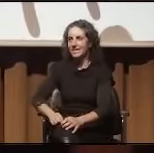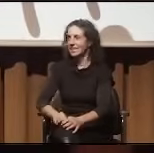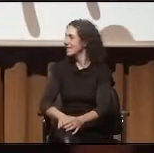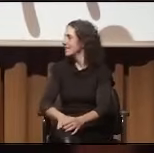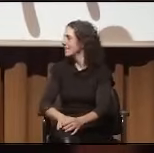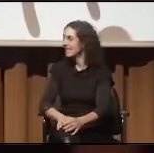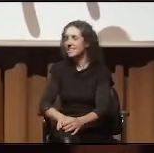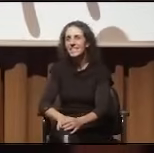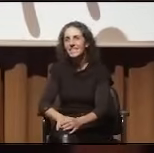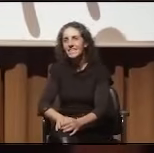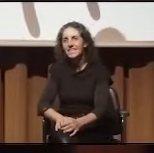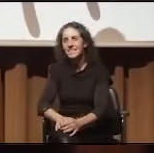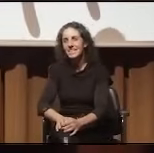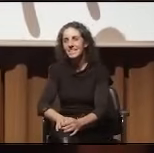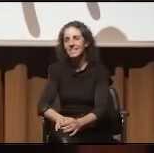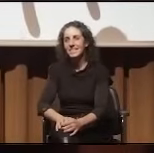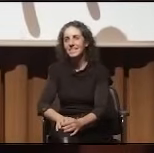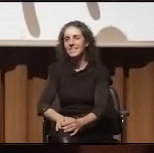Hay que aprovechar,